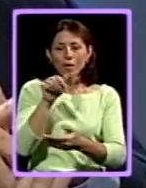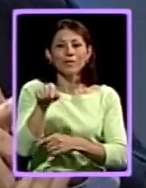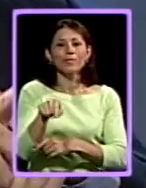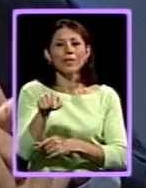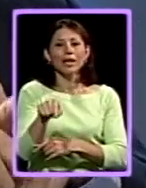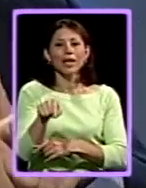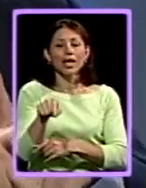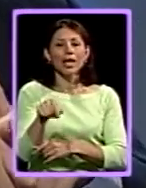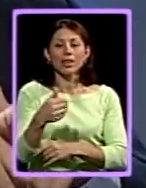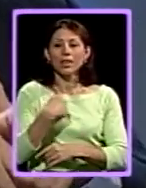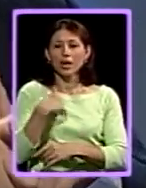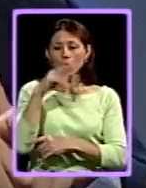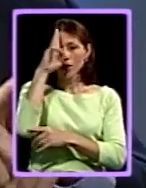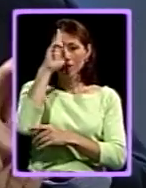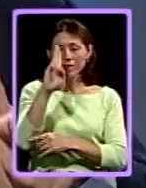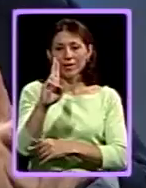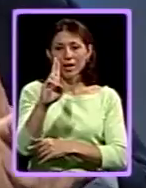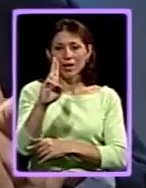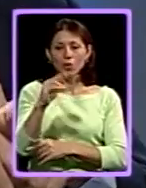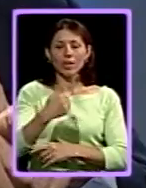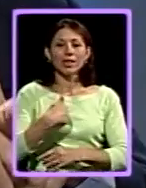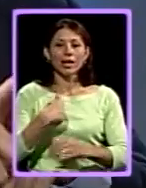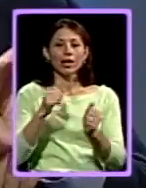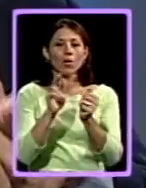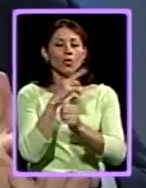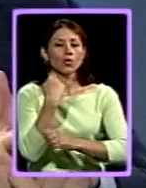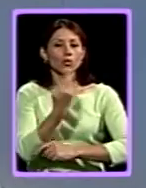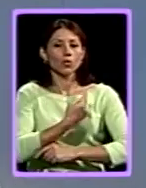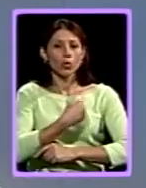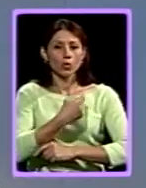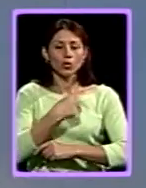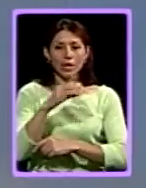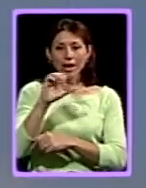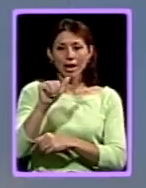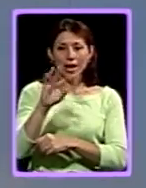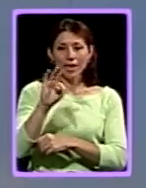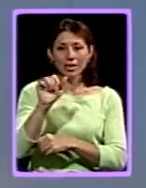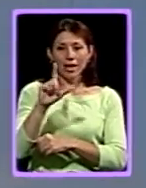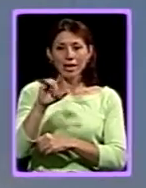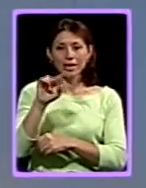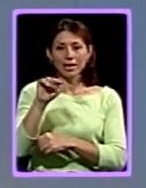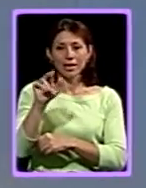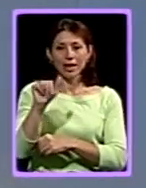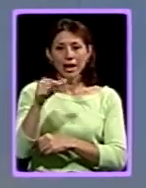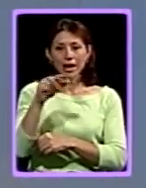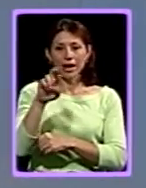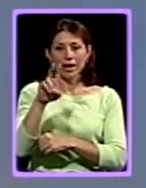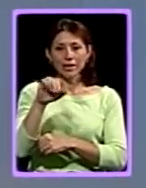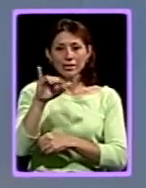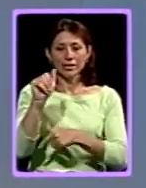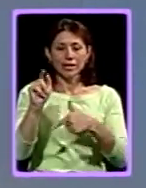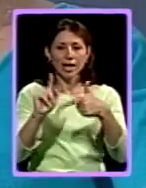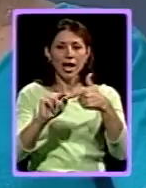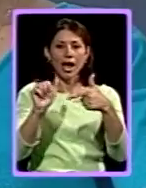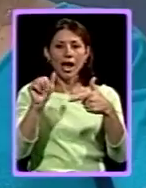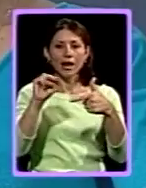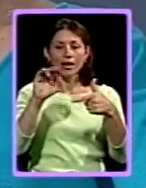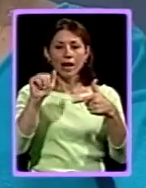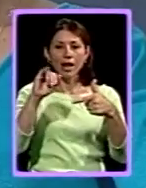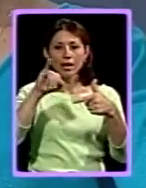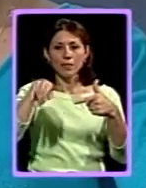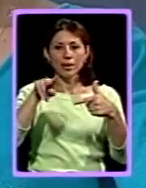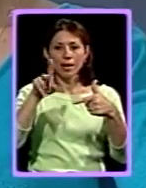Tengo el privilegio esta noche de tener con nosotros a Catalina García y Ana Jimena Vargas, ambas